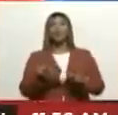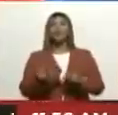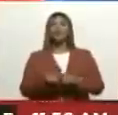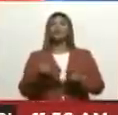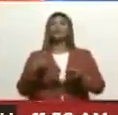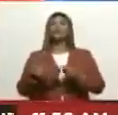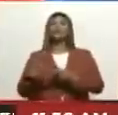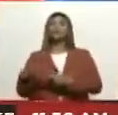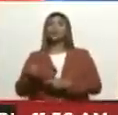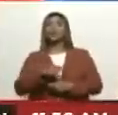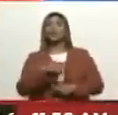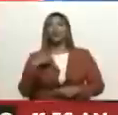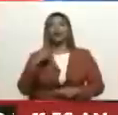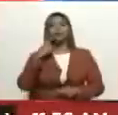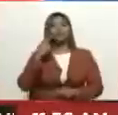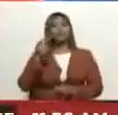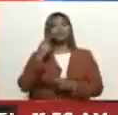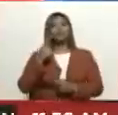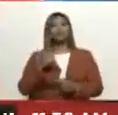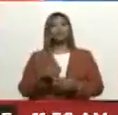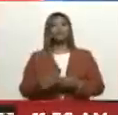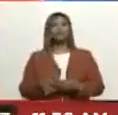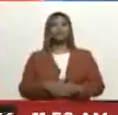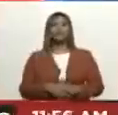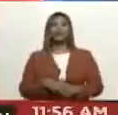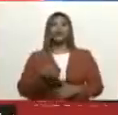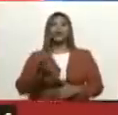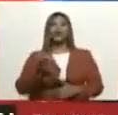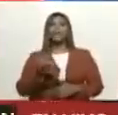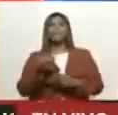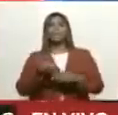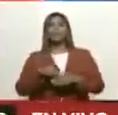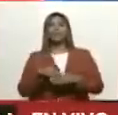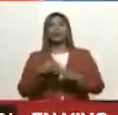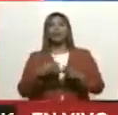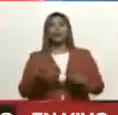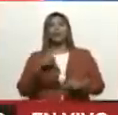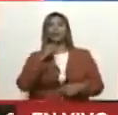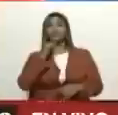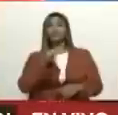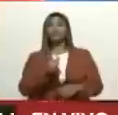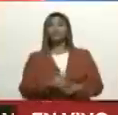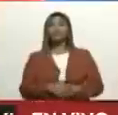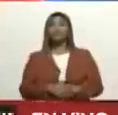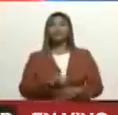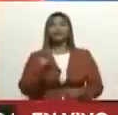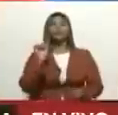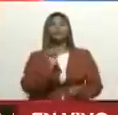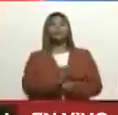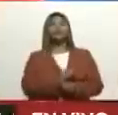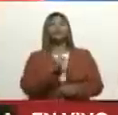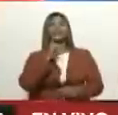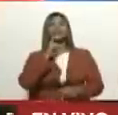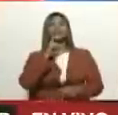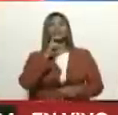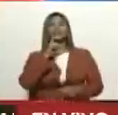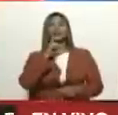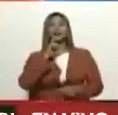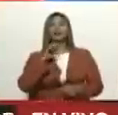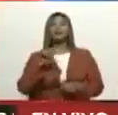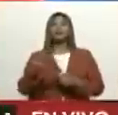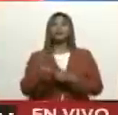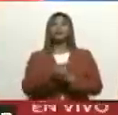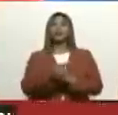droga. Recordemos lo que el MP anunció en su momento, la detención de quienes traicionaron su